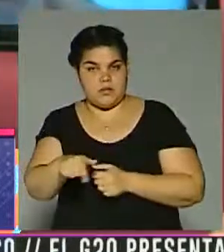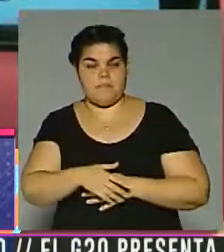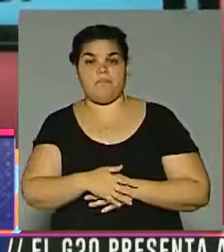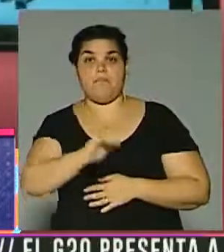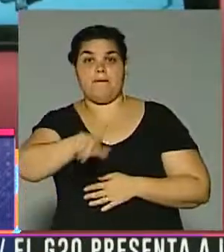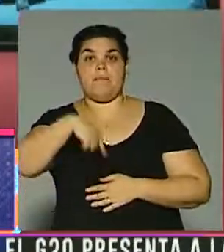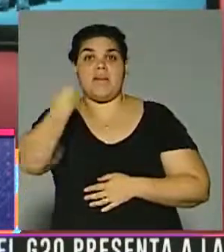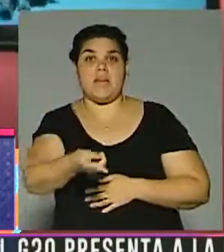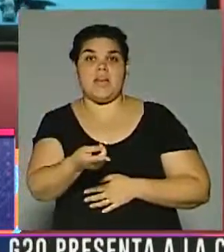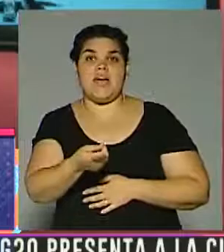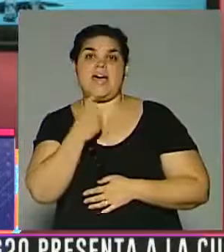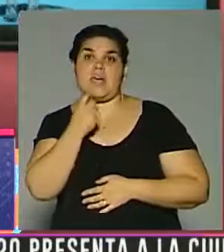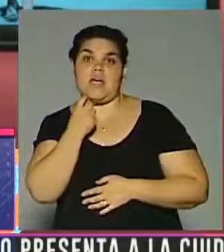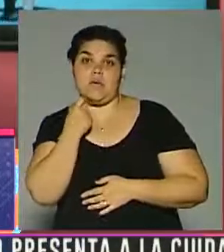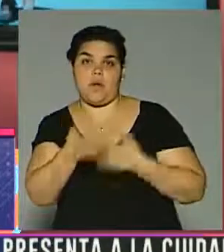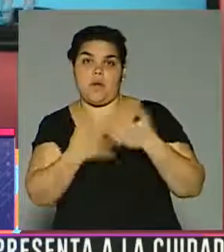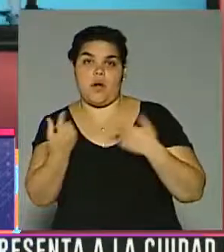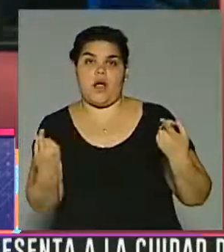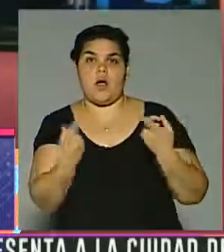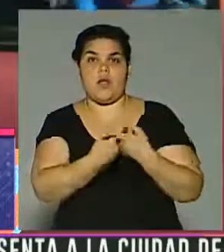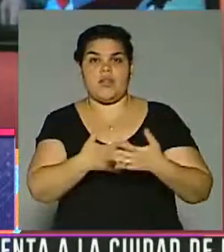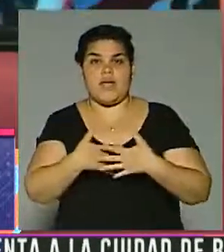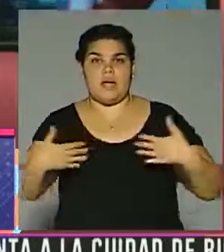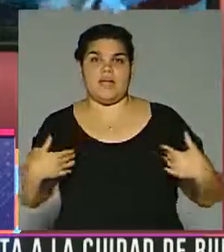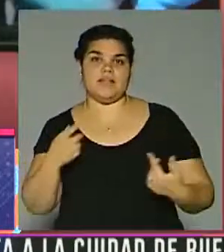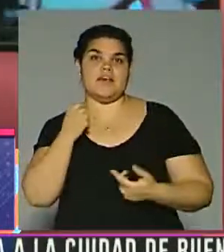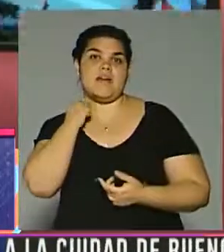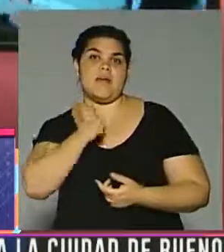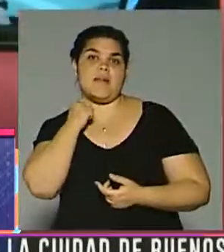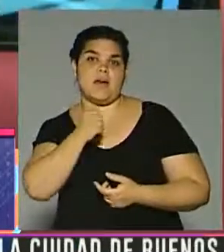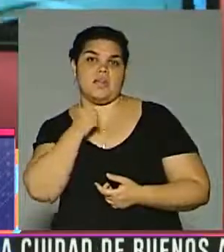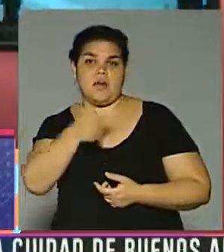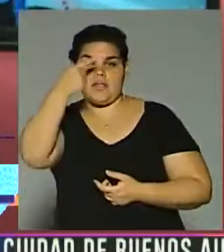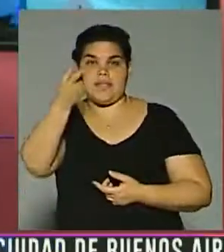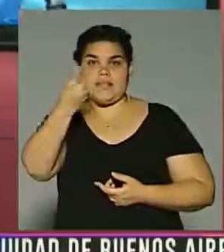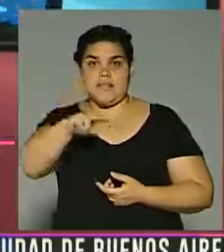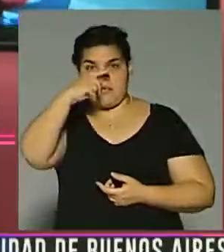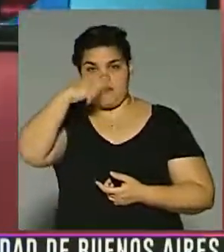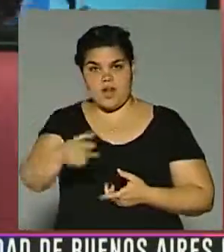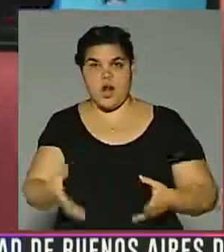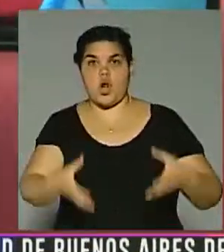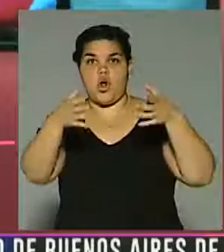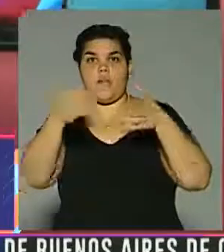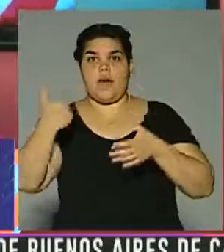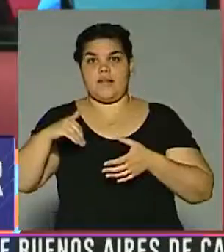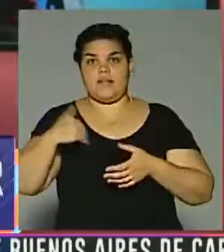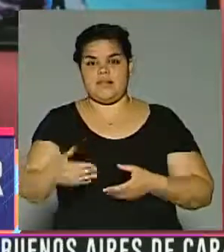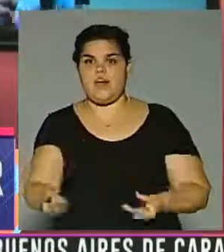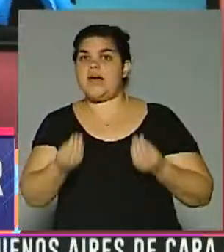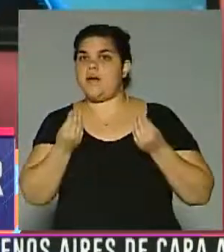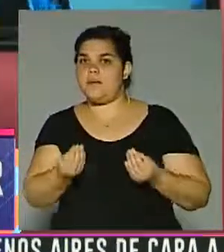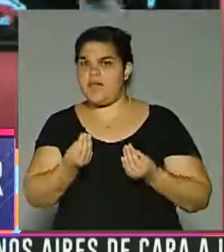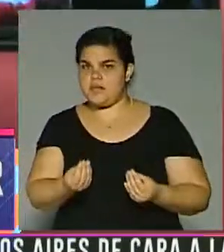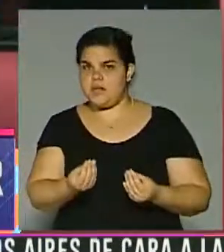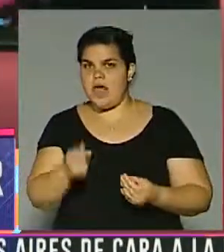juega River en Mar del Plata contra Gimnasia de La Plata, las semifinales de la Copa Argentina. Sí. Bueno, ¿qué pasó? Ya hay